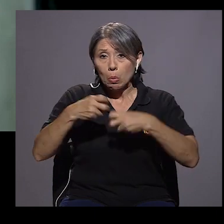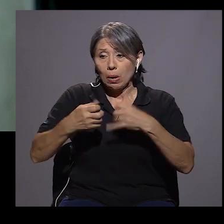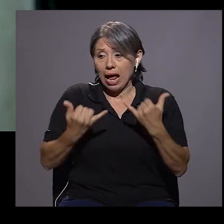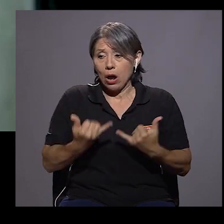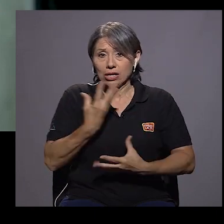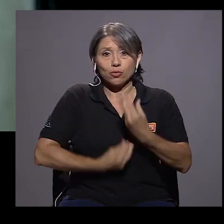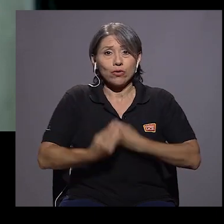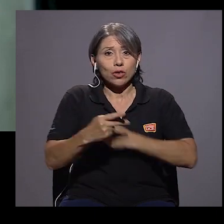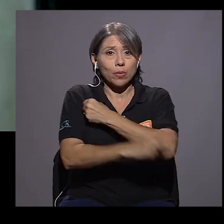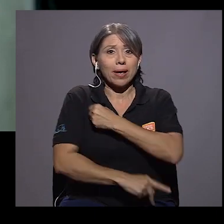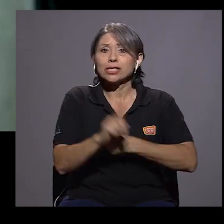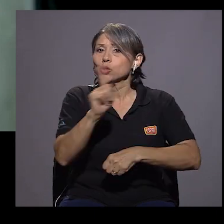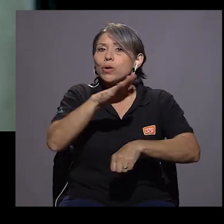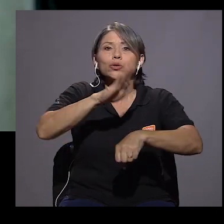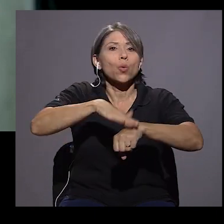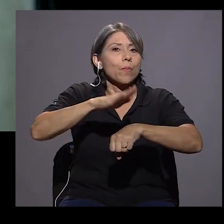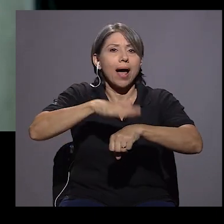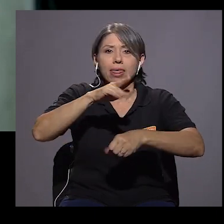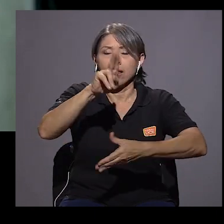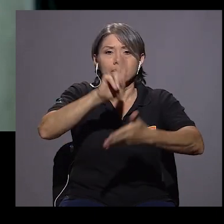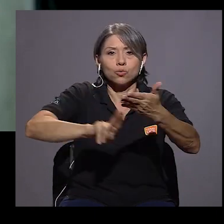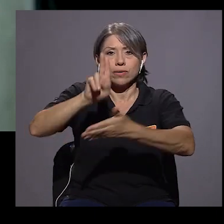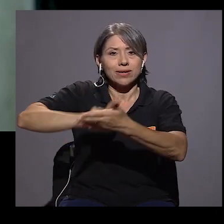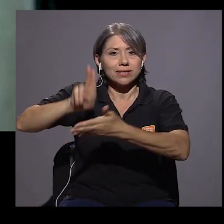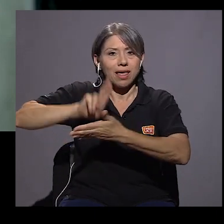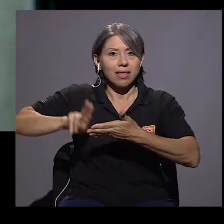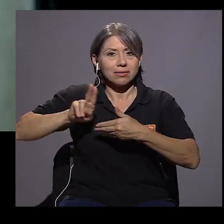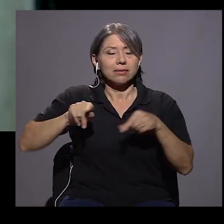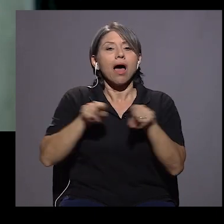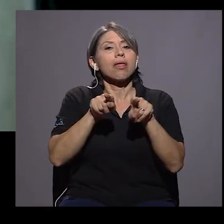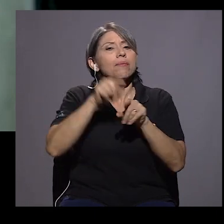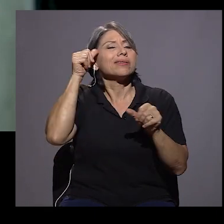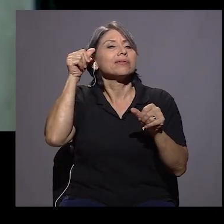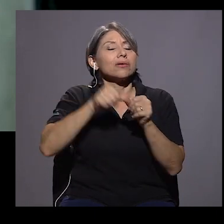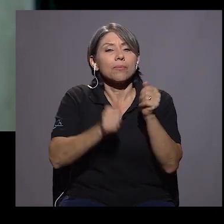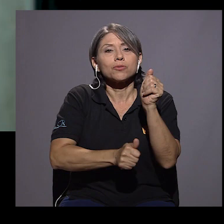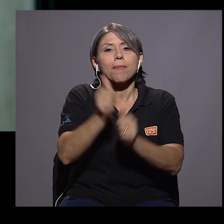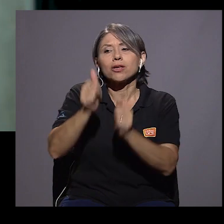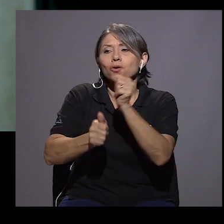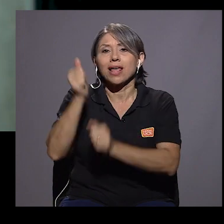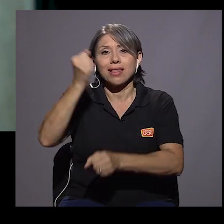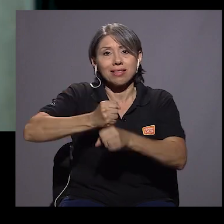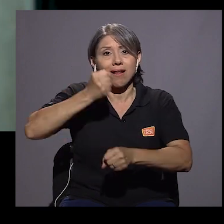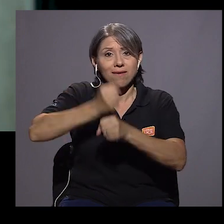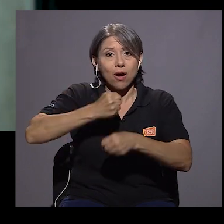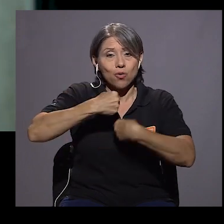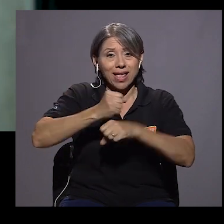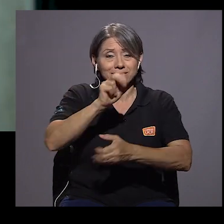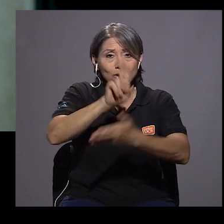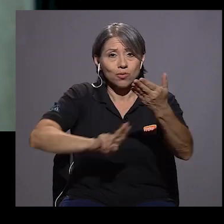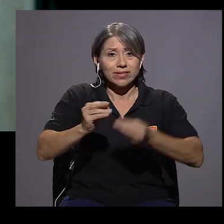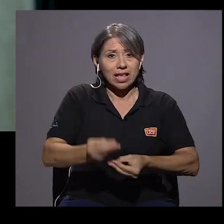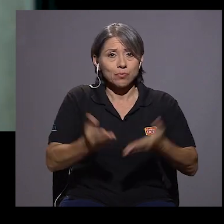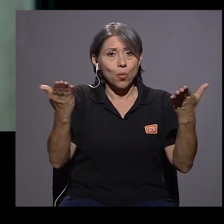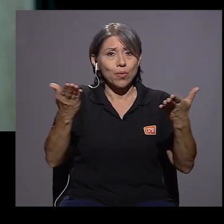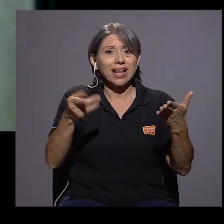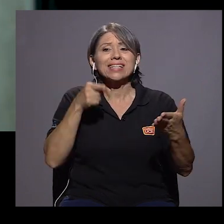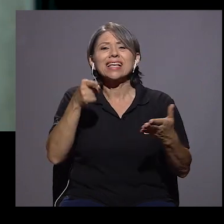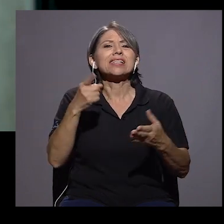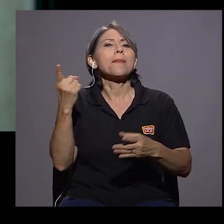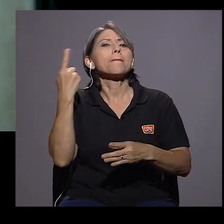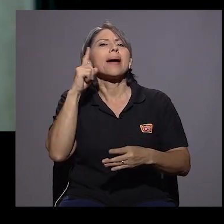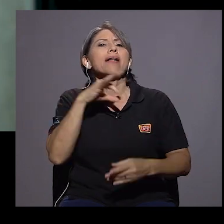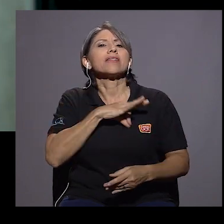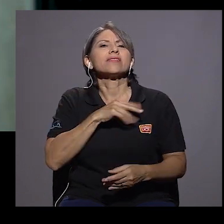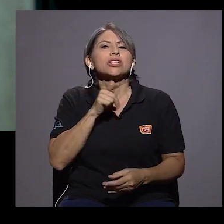Recordamos que la crisis que está sufriendo el país no es culpa de las universidades. Además, recordamos que la mayoría del trabajo realizado por las universidades públicas